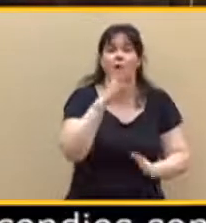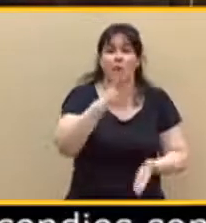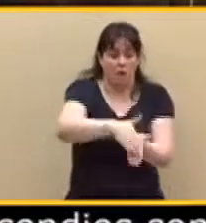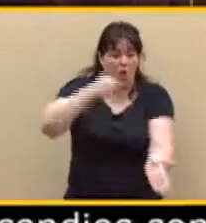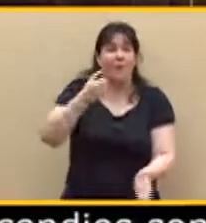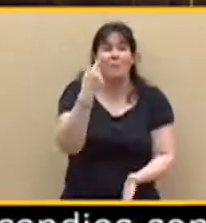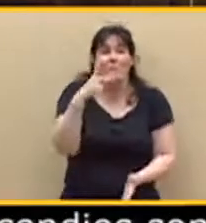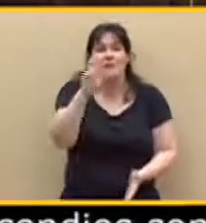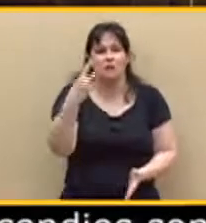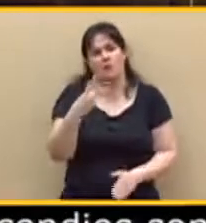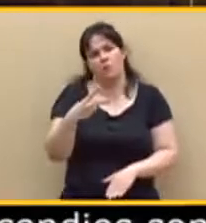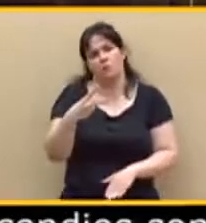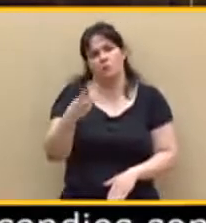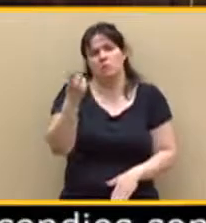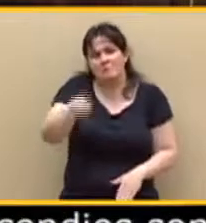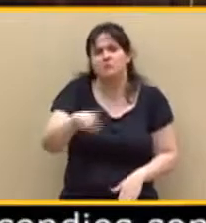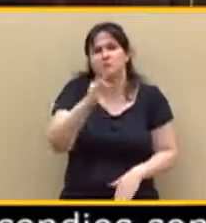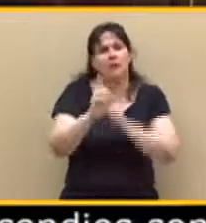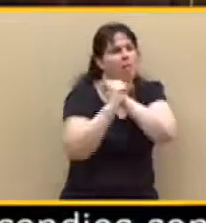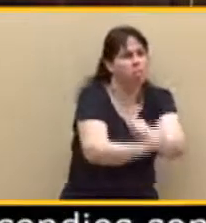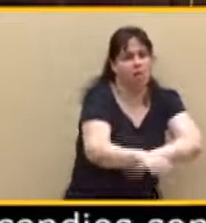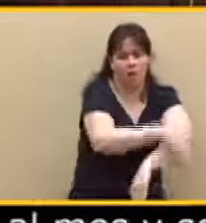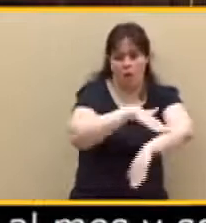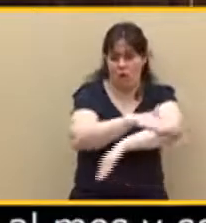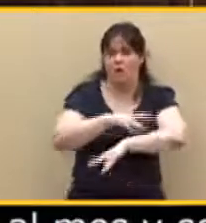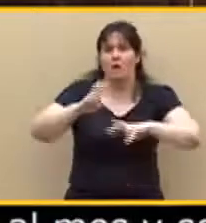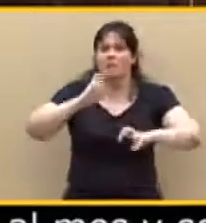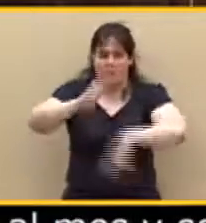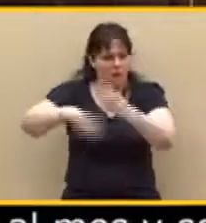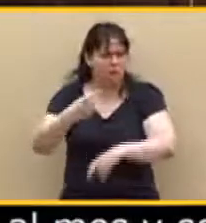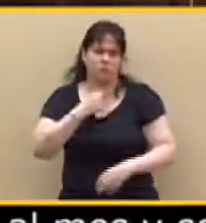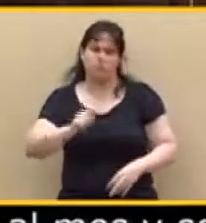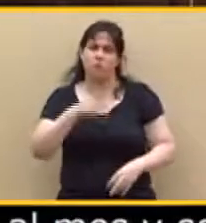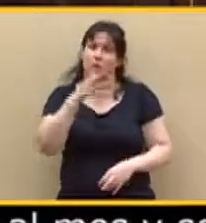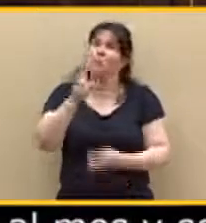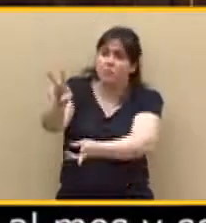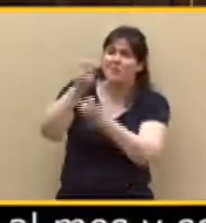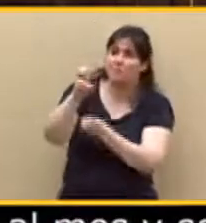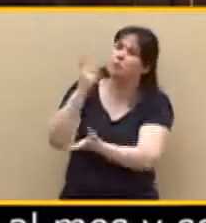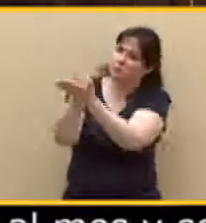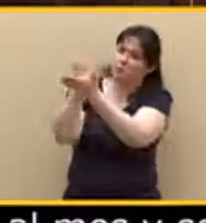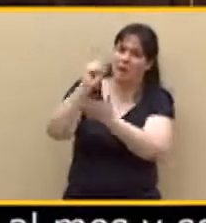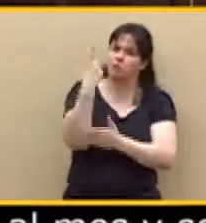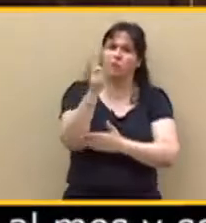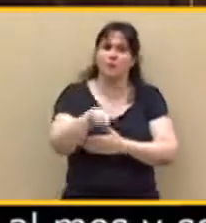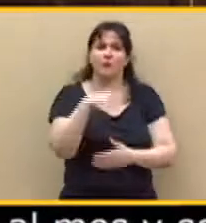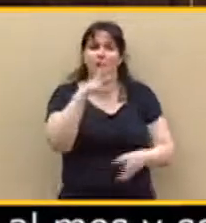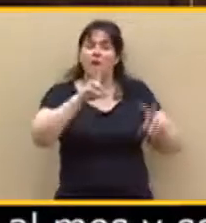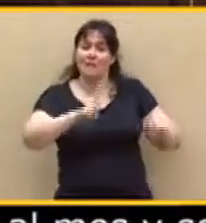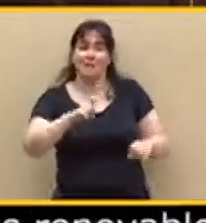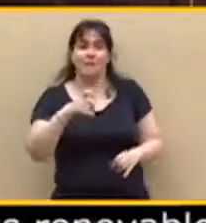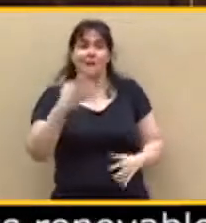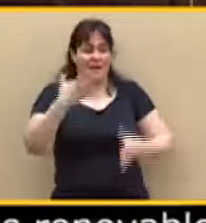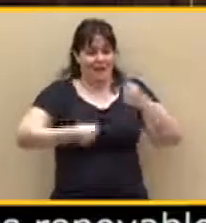su gobierno. No les gustan las renovables. Ustedes ponen un impuesto al sol y permiten que la leche que producen los ganaderos galegos se vendan por debajo de